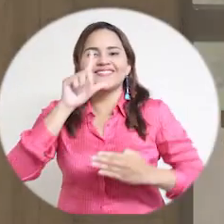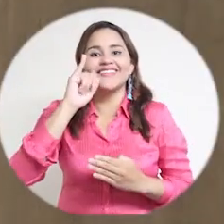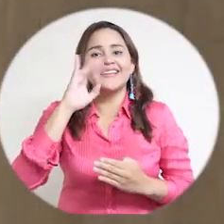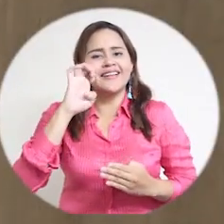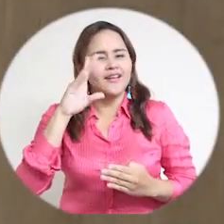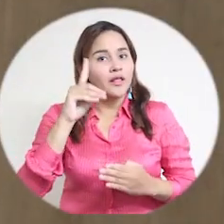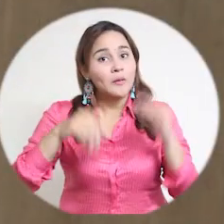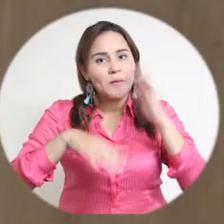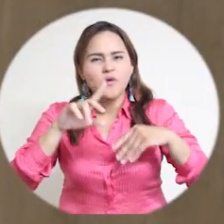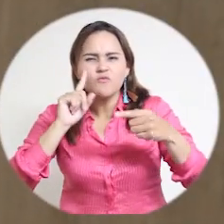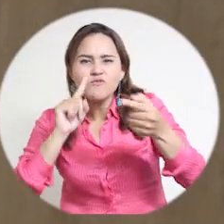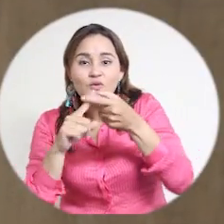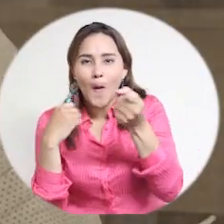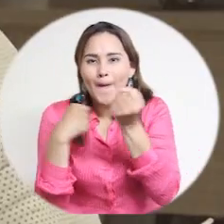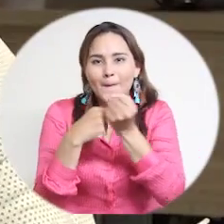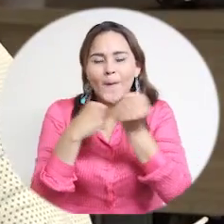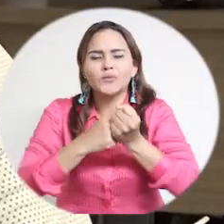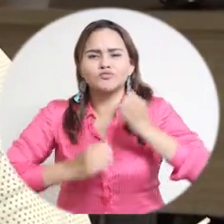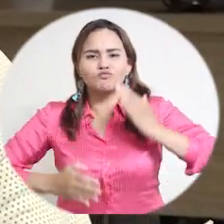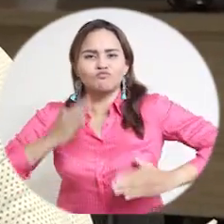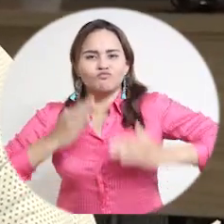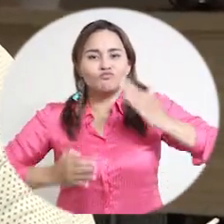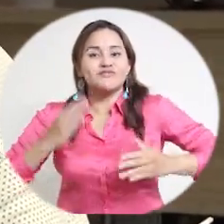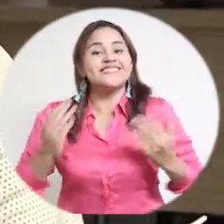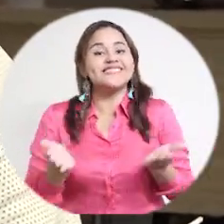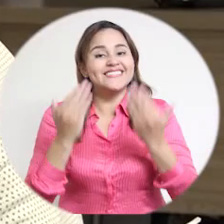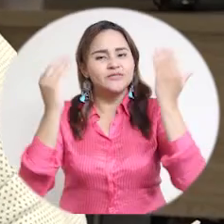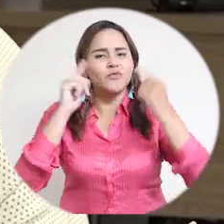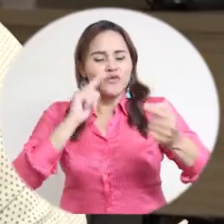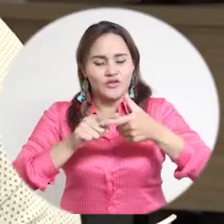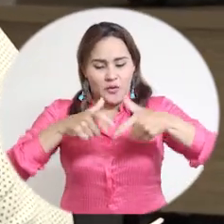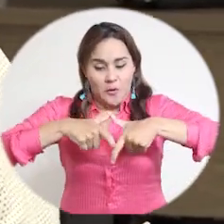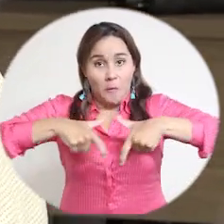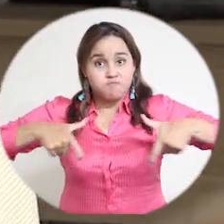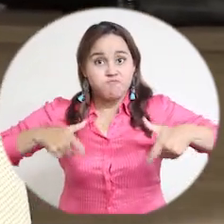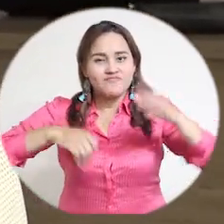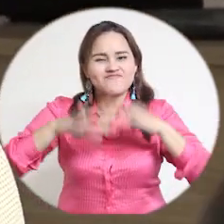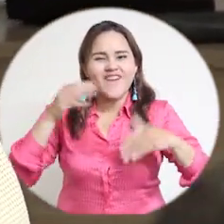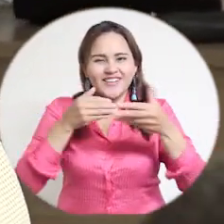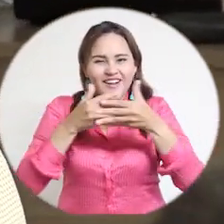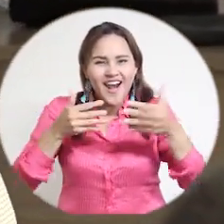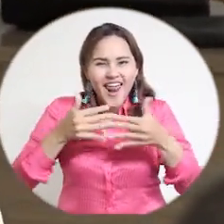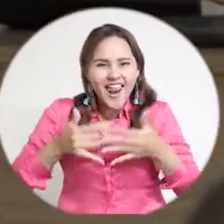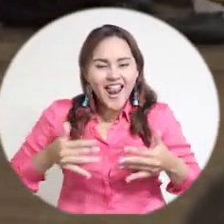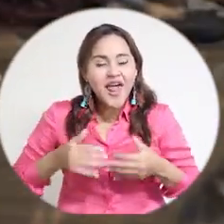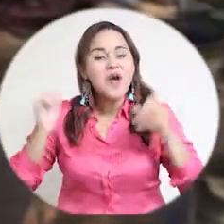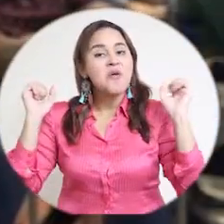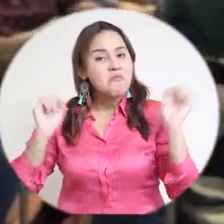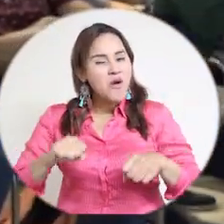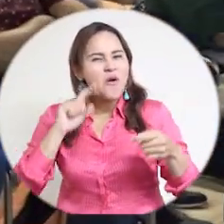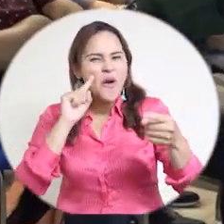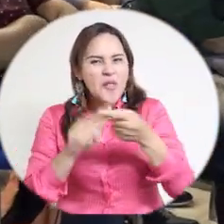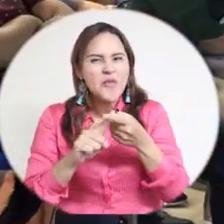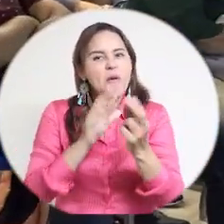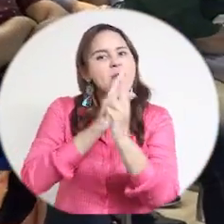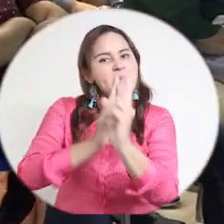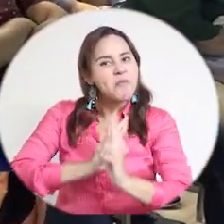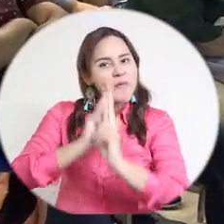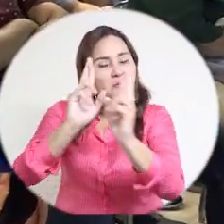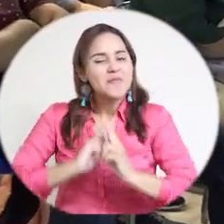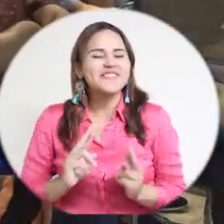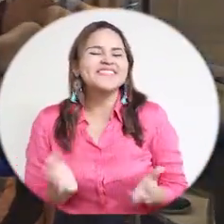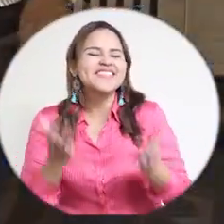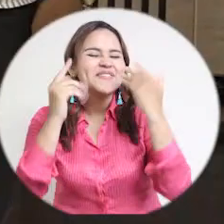alma mater, acompañó la dinámica en todo momento, ya que la encuesta institucional podía ser diligenciada en su pantalla. A través de la interacción con los